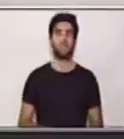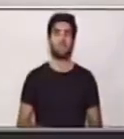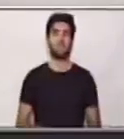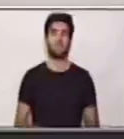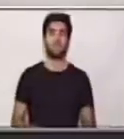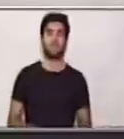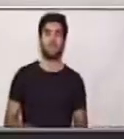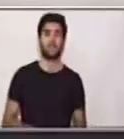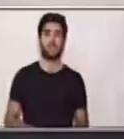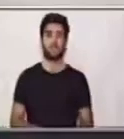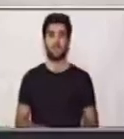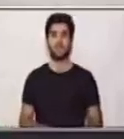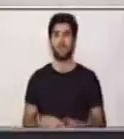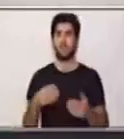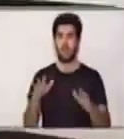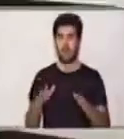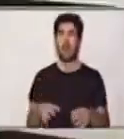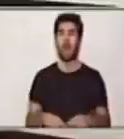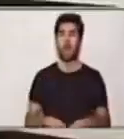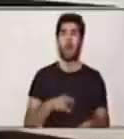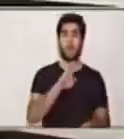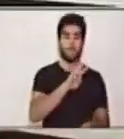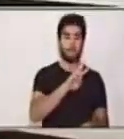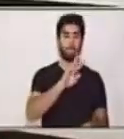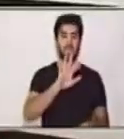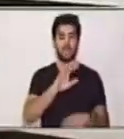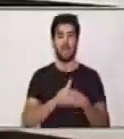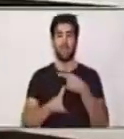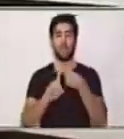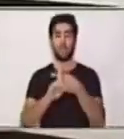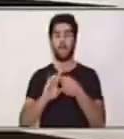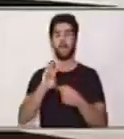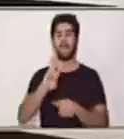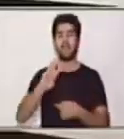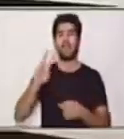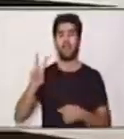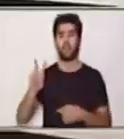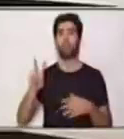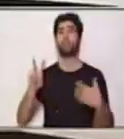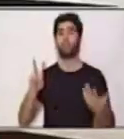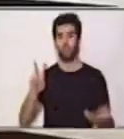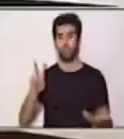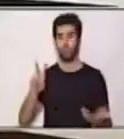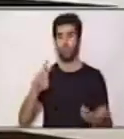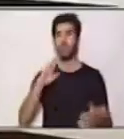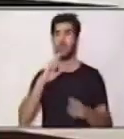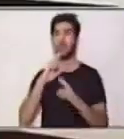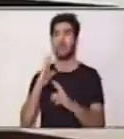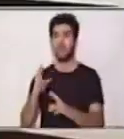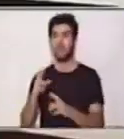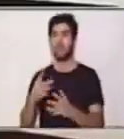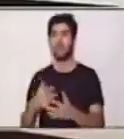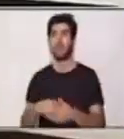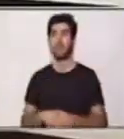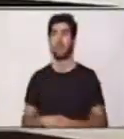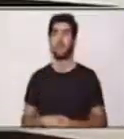La tercera marca de clase sería límite inferior más superior, 25 más 32, dividido